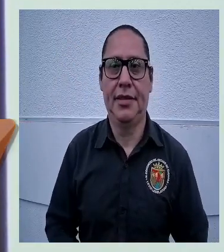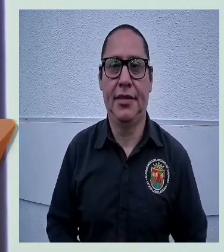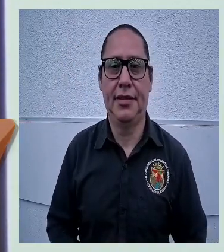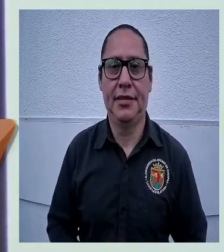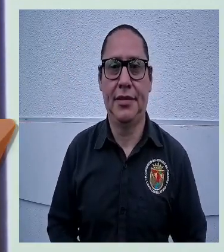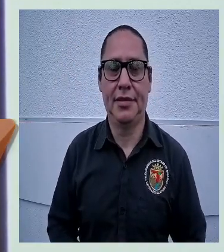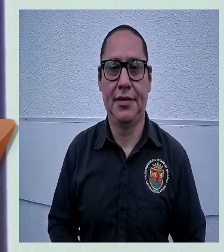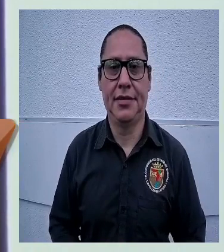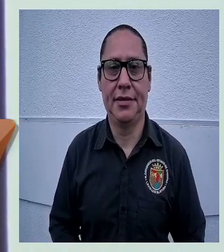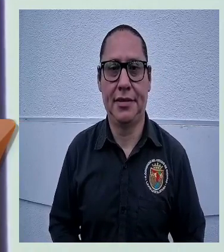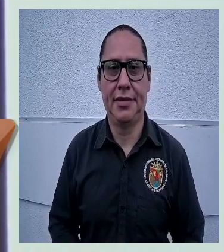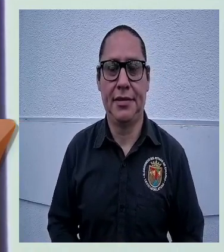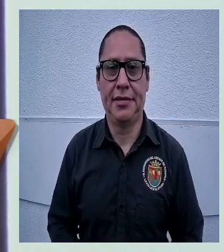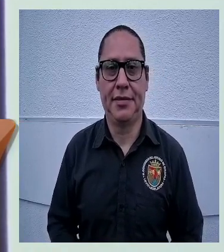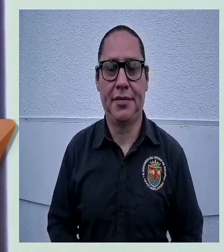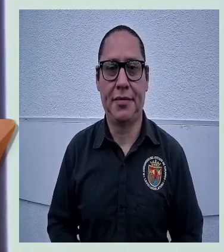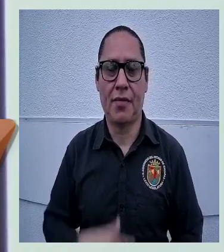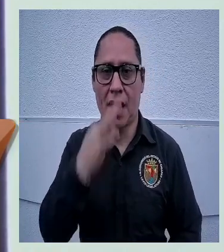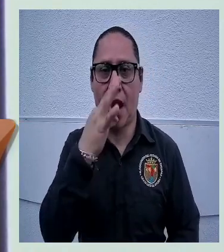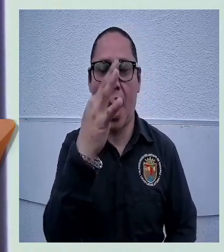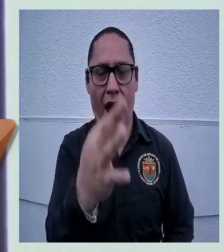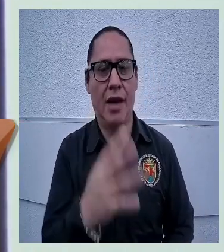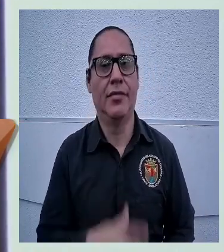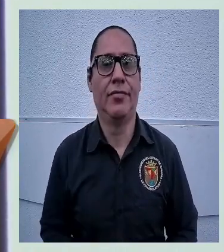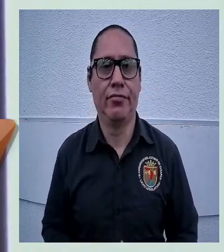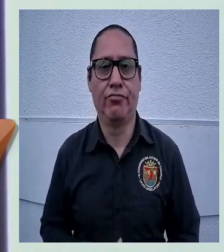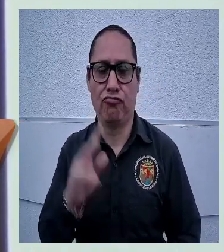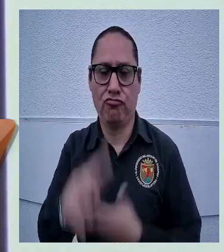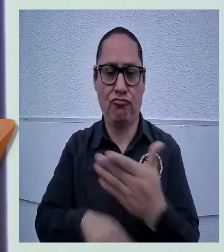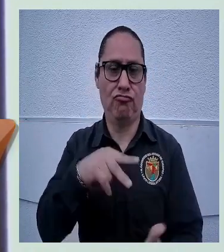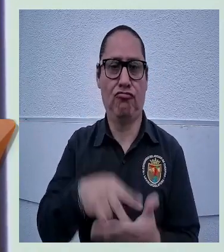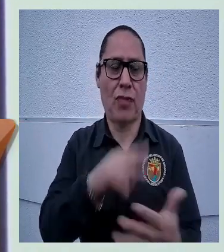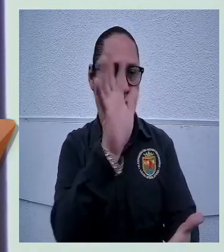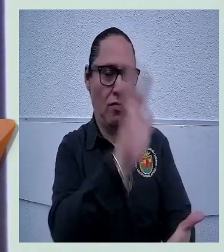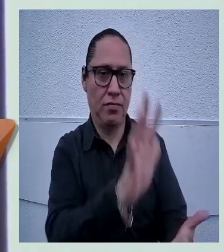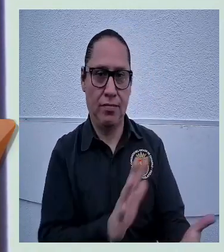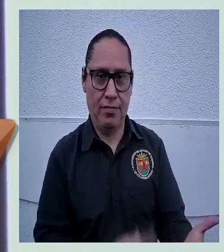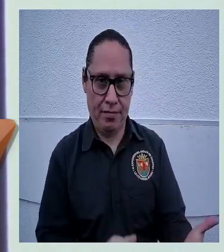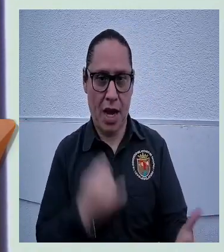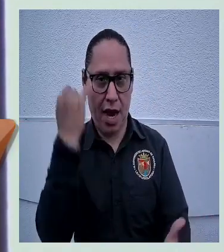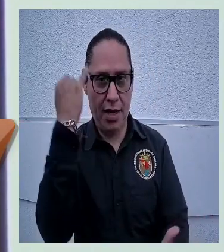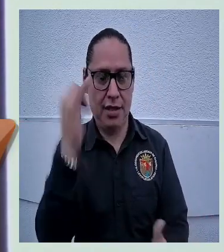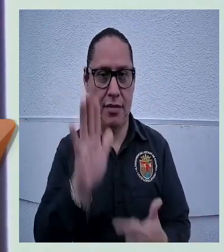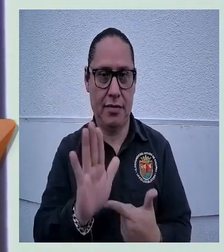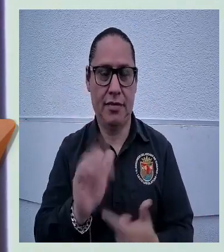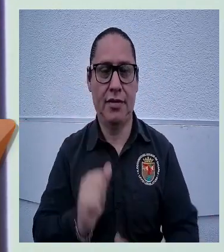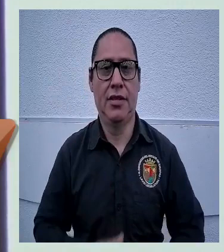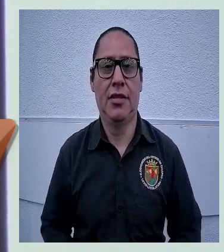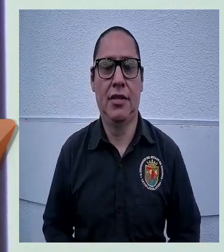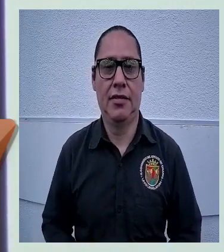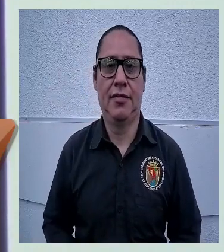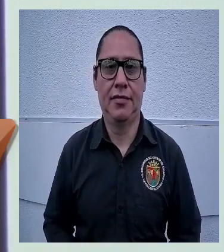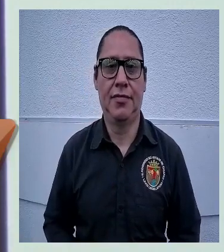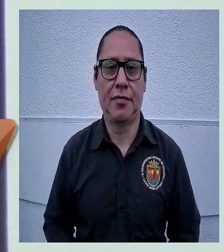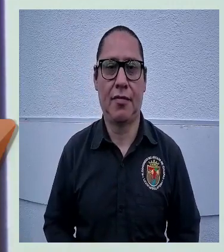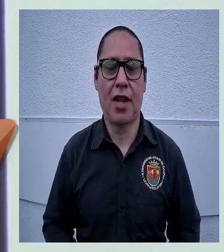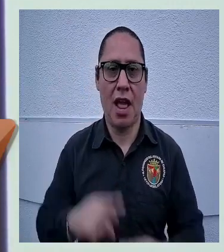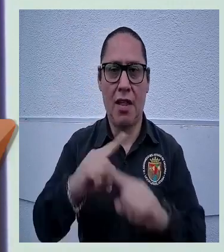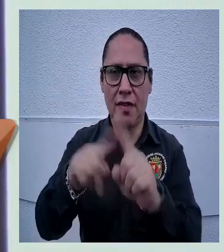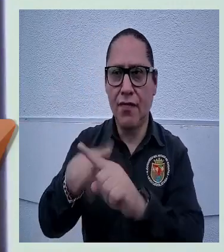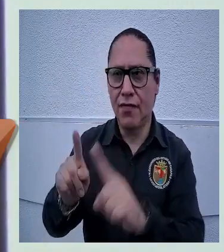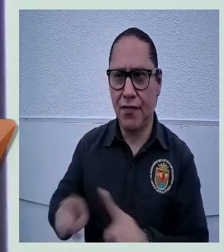acompaña como lo mencioné en Tribuna cuando se le dio lectura la presente iniciativa existen